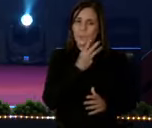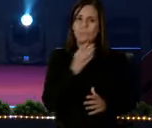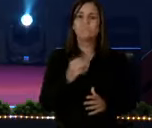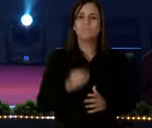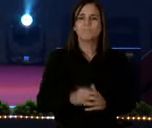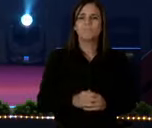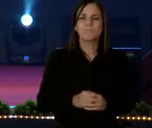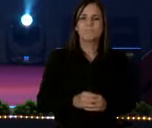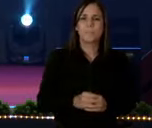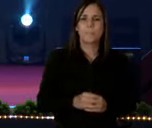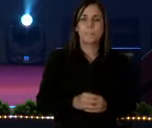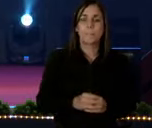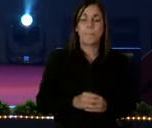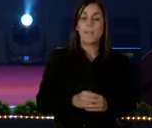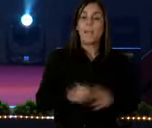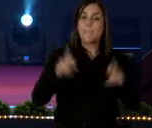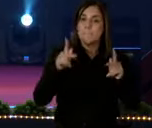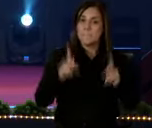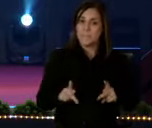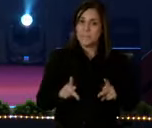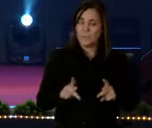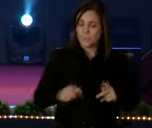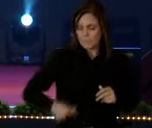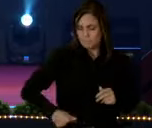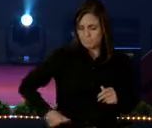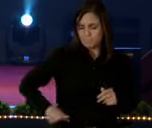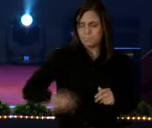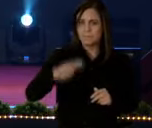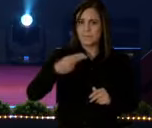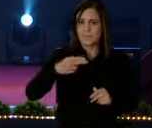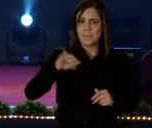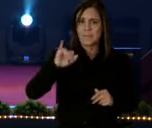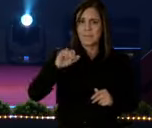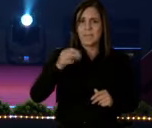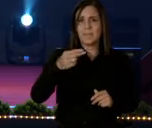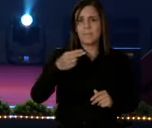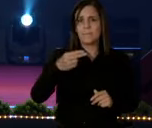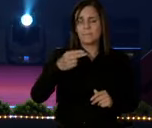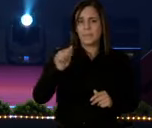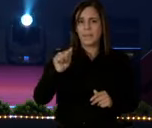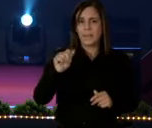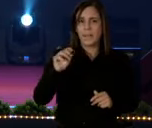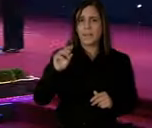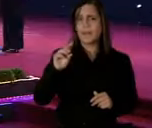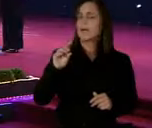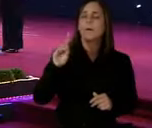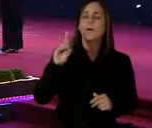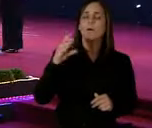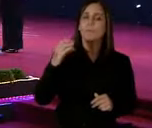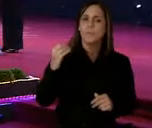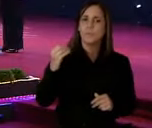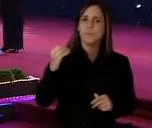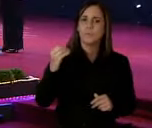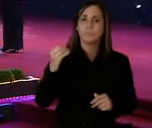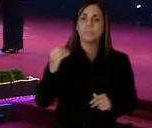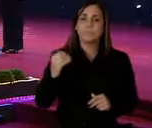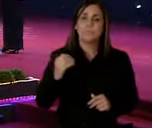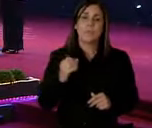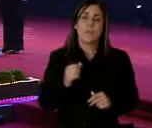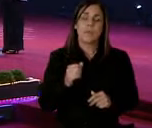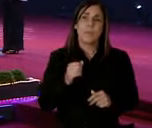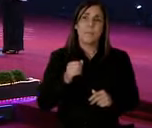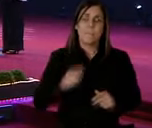trasplantada que no tiene una palabra no dura mucho. Pero cuando tú cargas destino, cuando tú cargas propósito, Dios extiende tus años